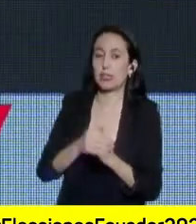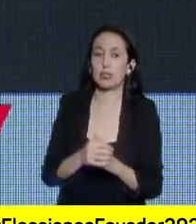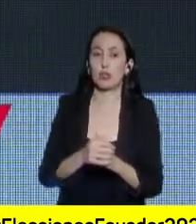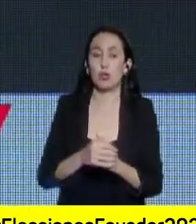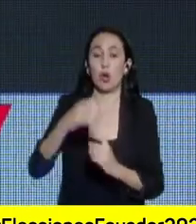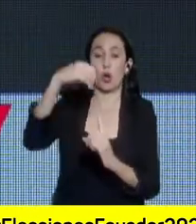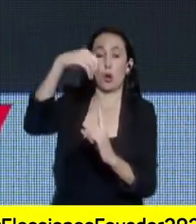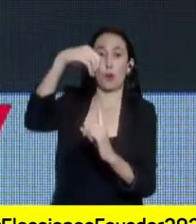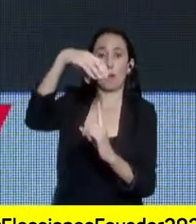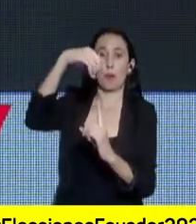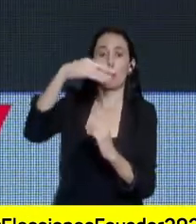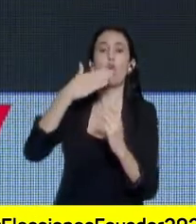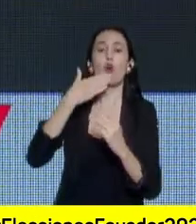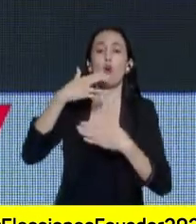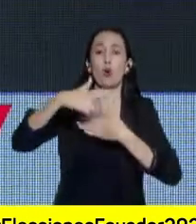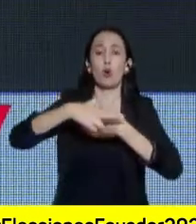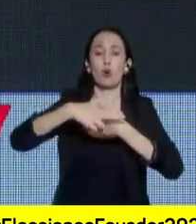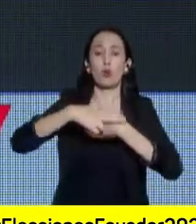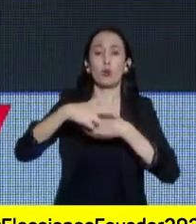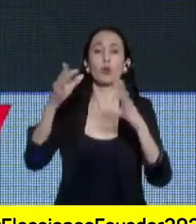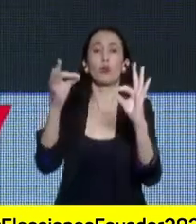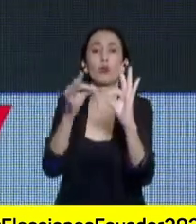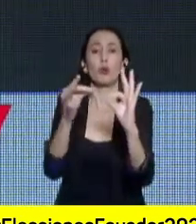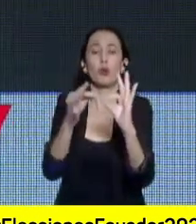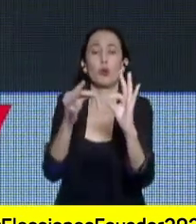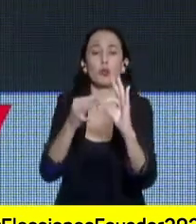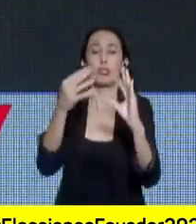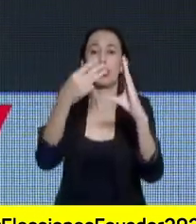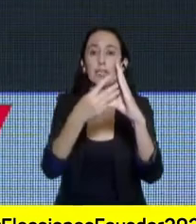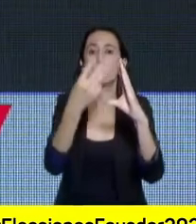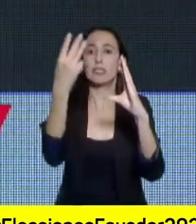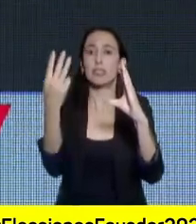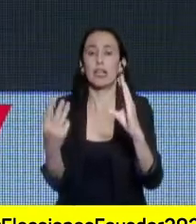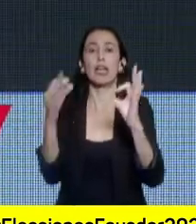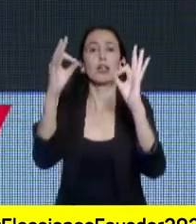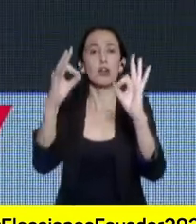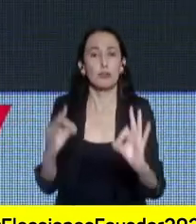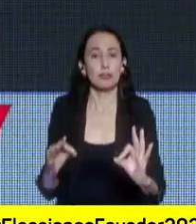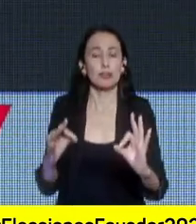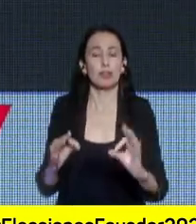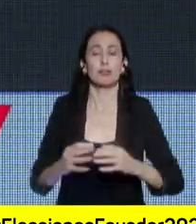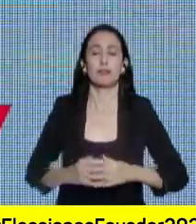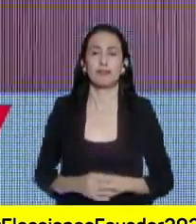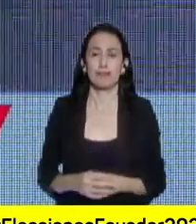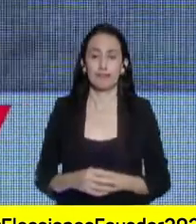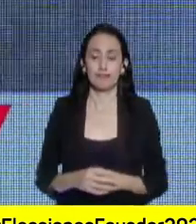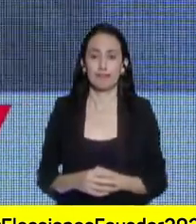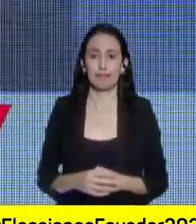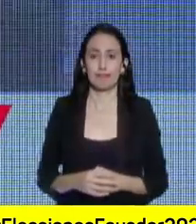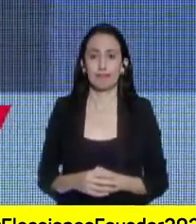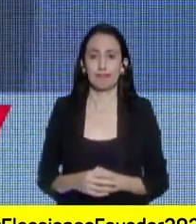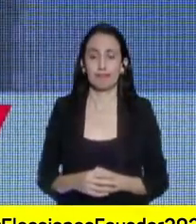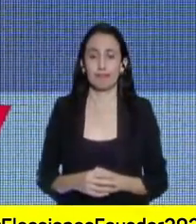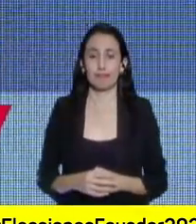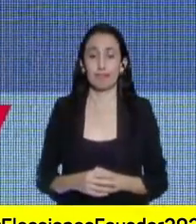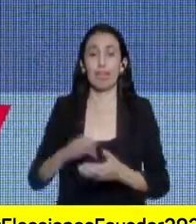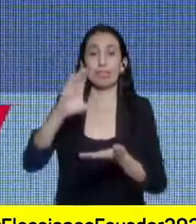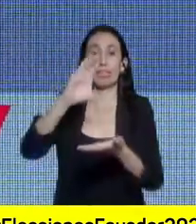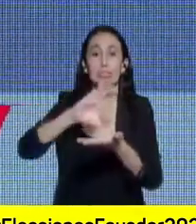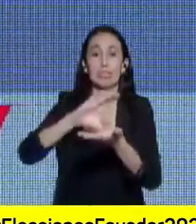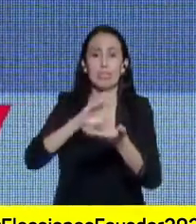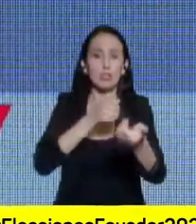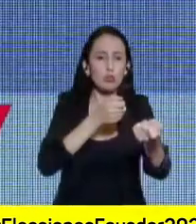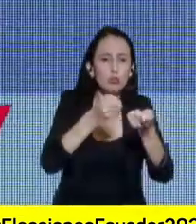transmisión en vivo a través de YouTube y Facebook de las cuentas oficiales del CNE, el centro de